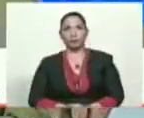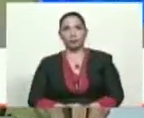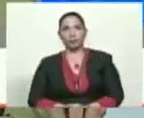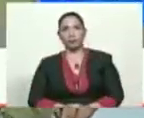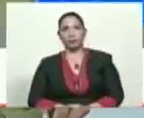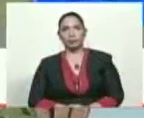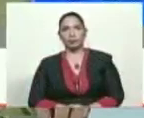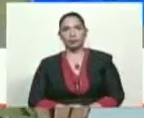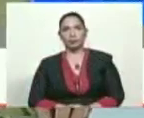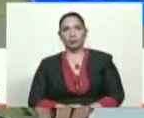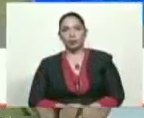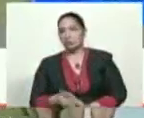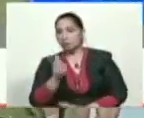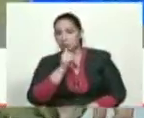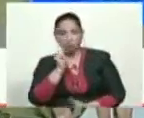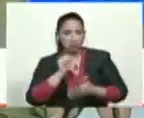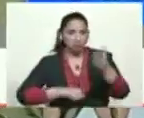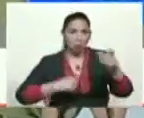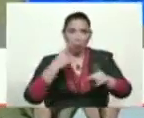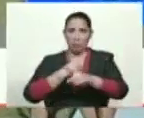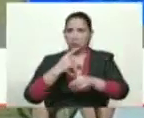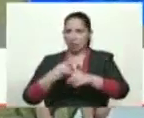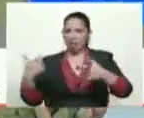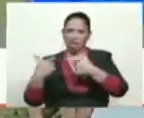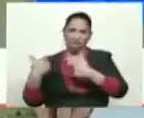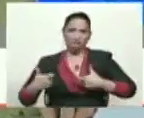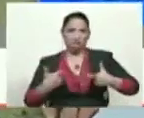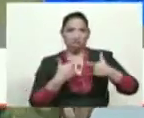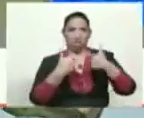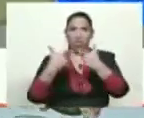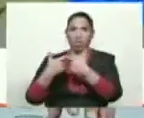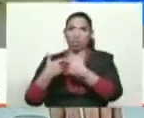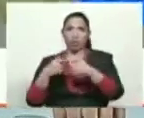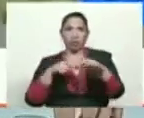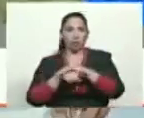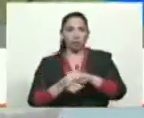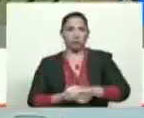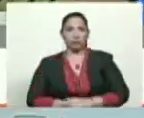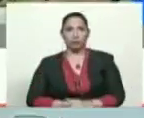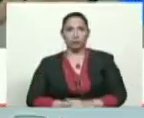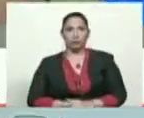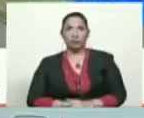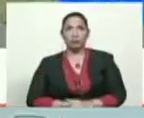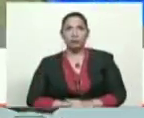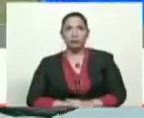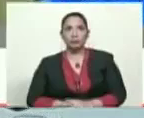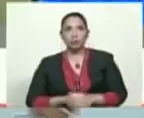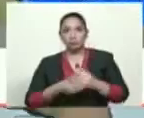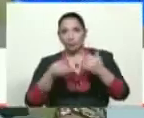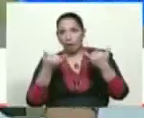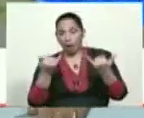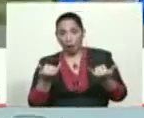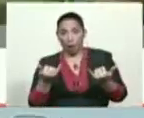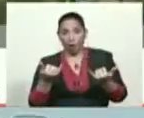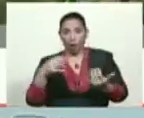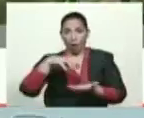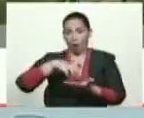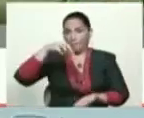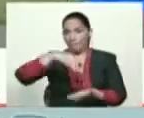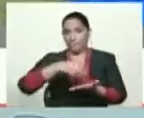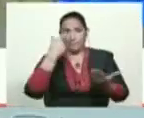la cosa sin competencia sin peleas internas bueno tenemos un pase al estado miranda ahora